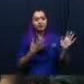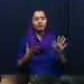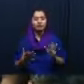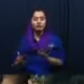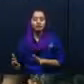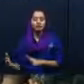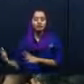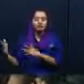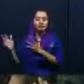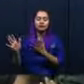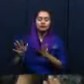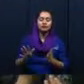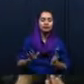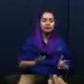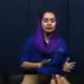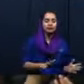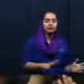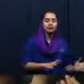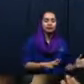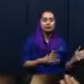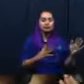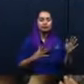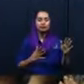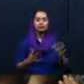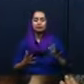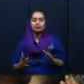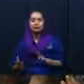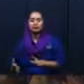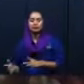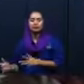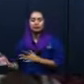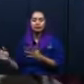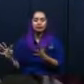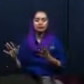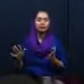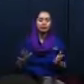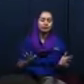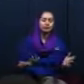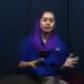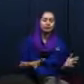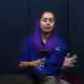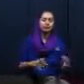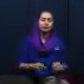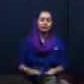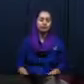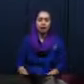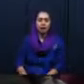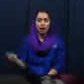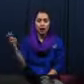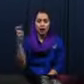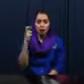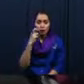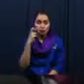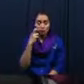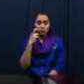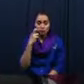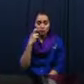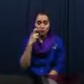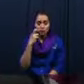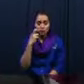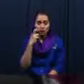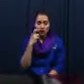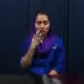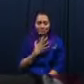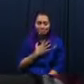Aquellos padres que están sufriendo porque sus